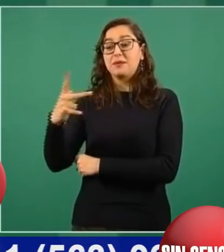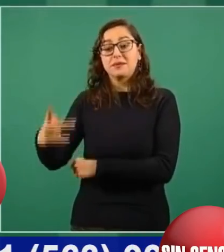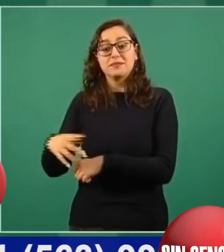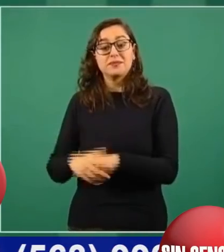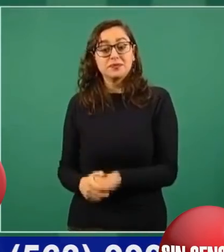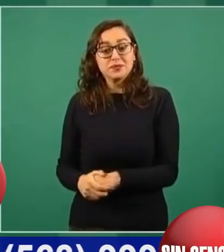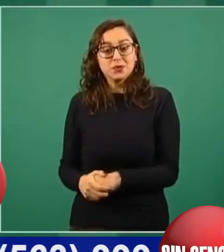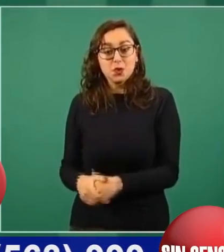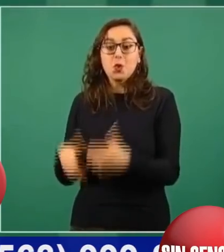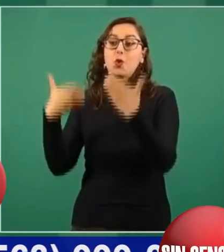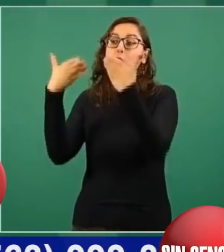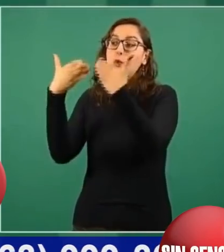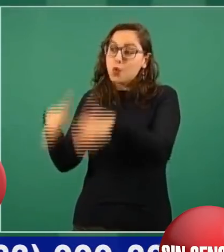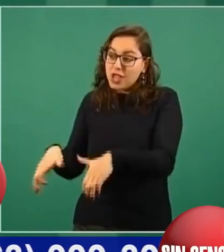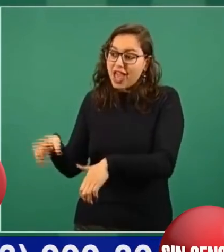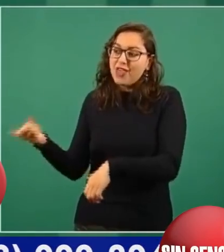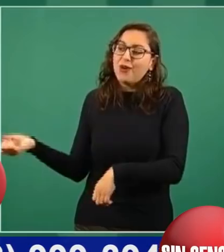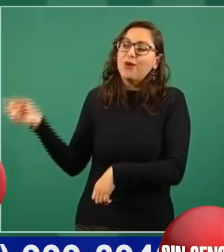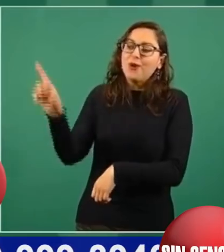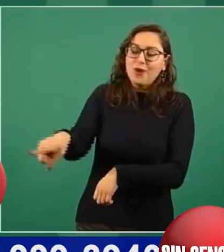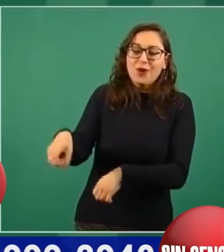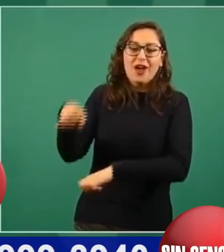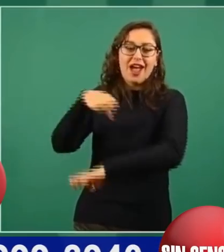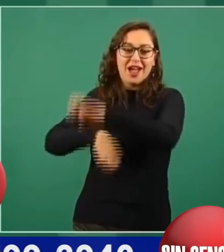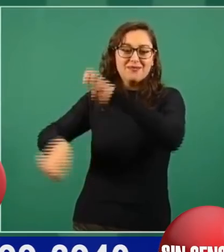cuñado de Gerard,